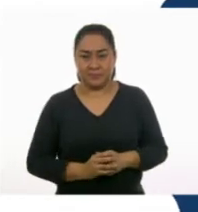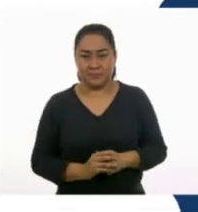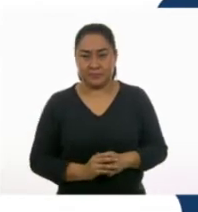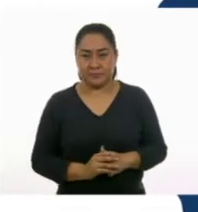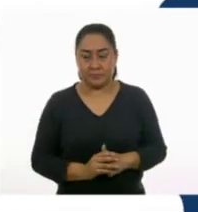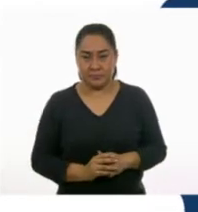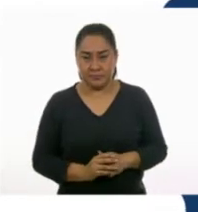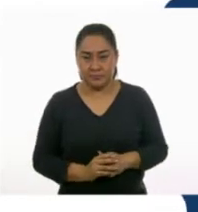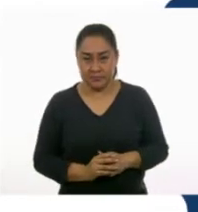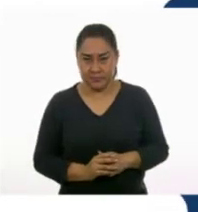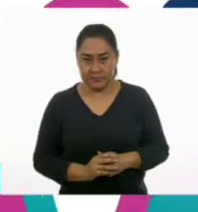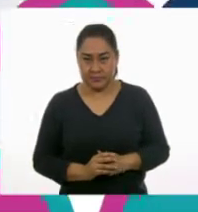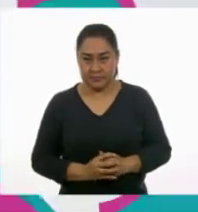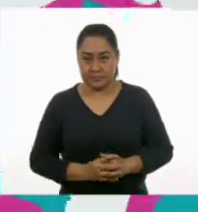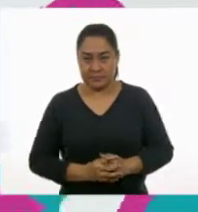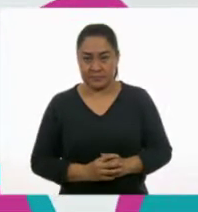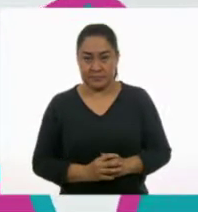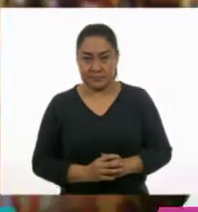aprendeencasa.sep.gob.mx.